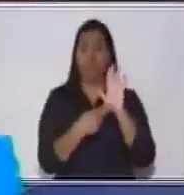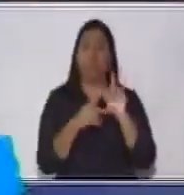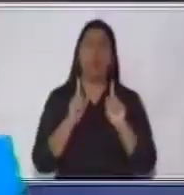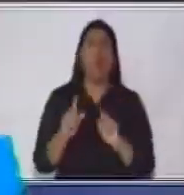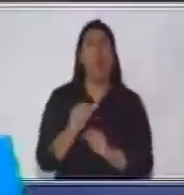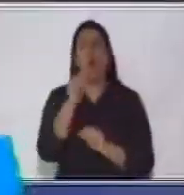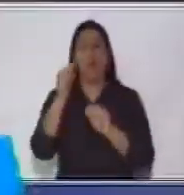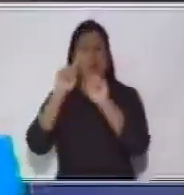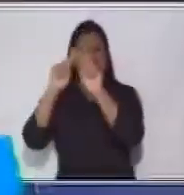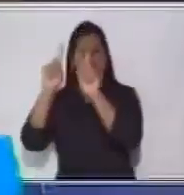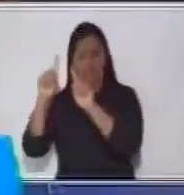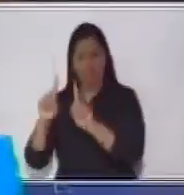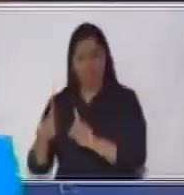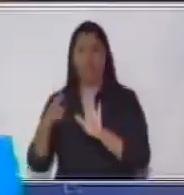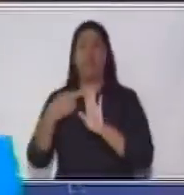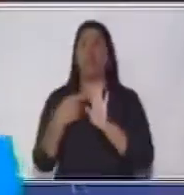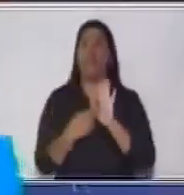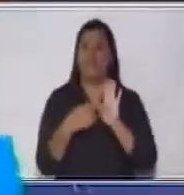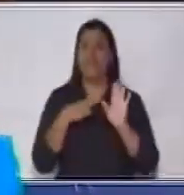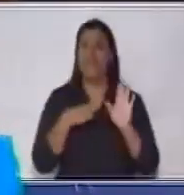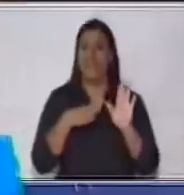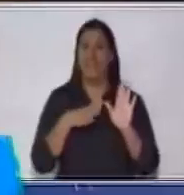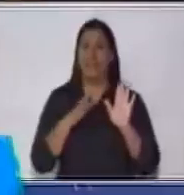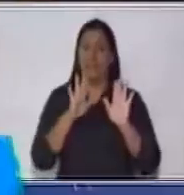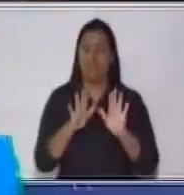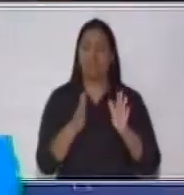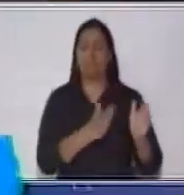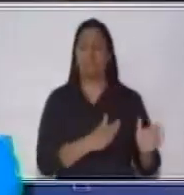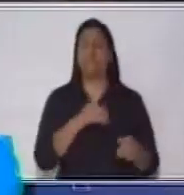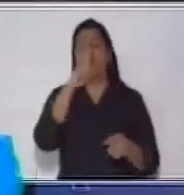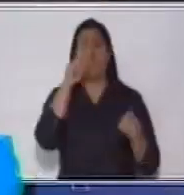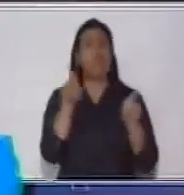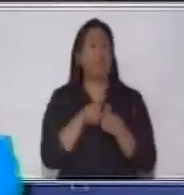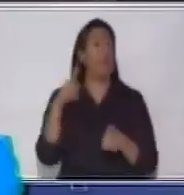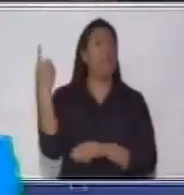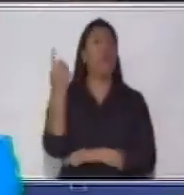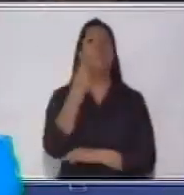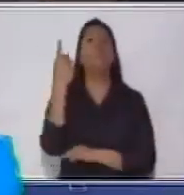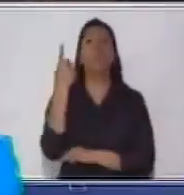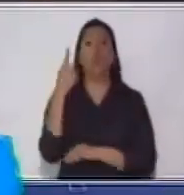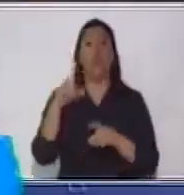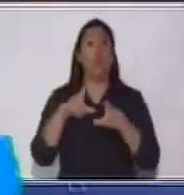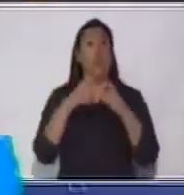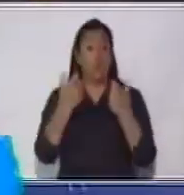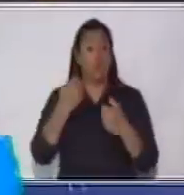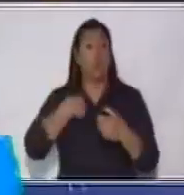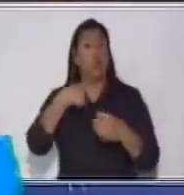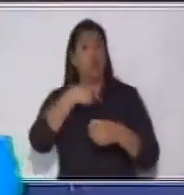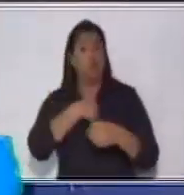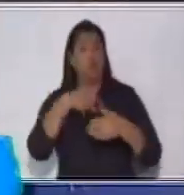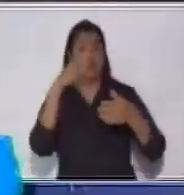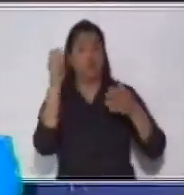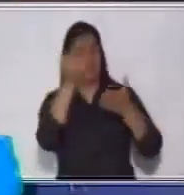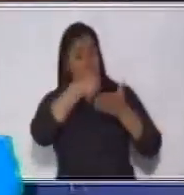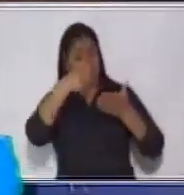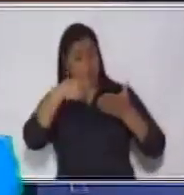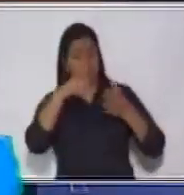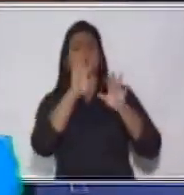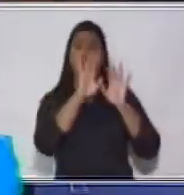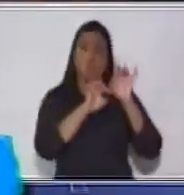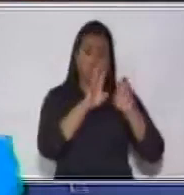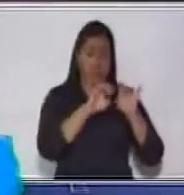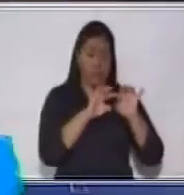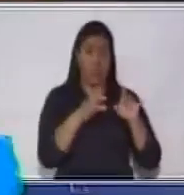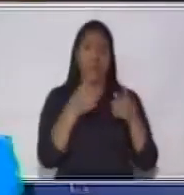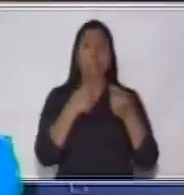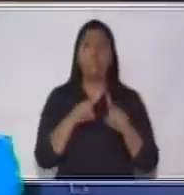También establecimos la importancia de la ortografía al momento de nosotros escribir un mensaje, ya que si nosotros transmitimos